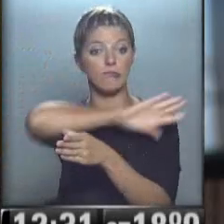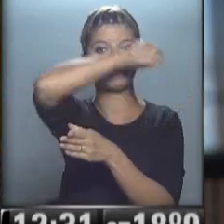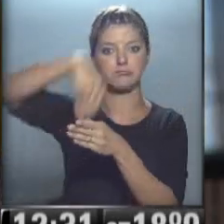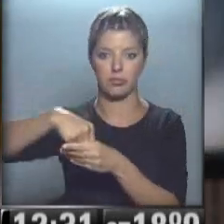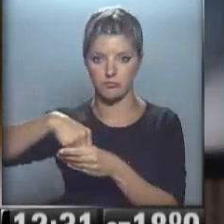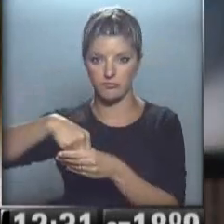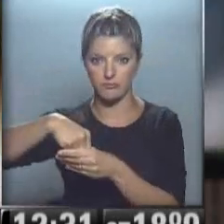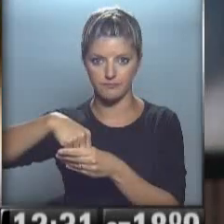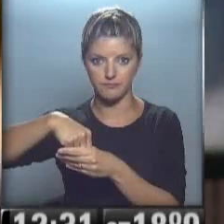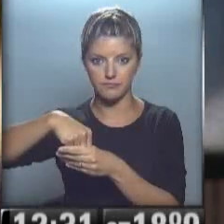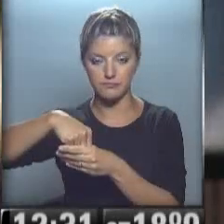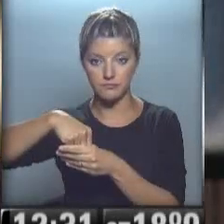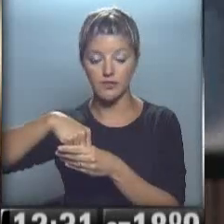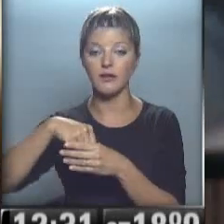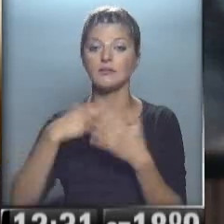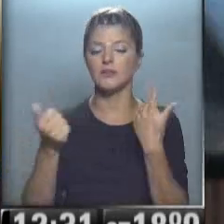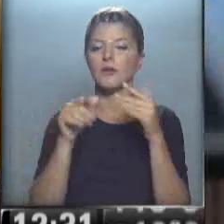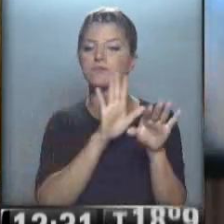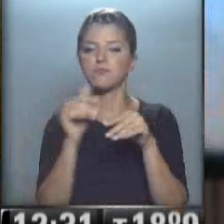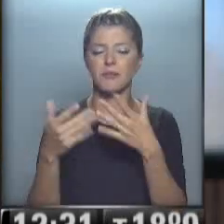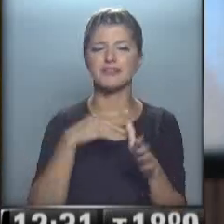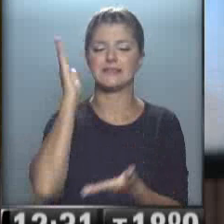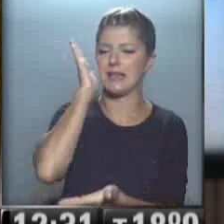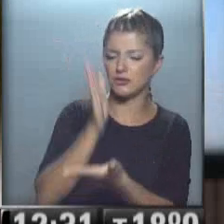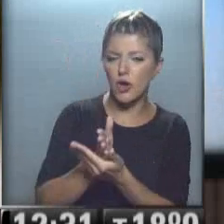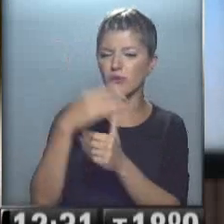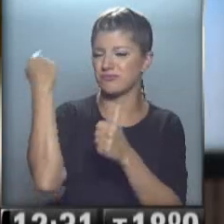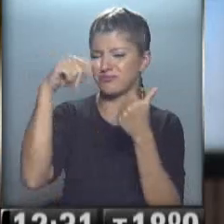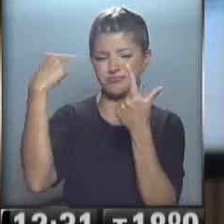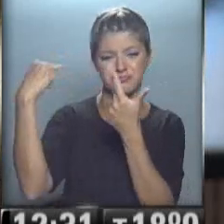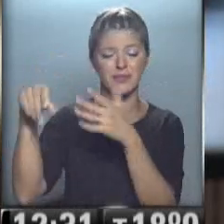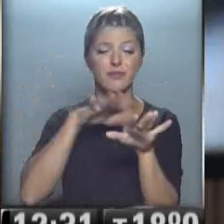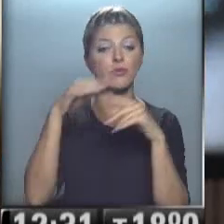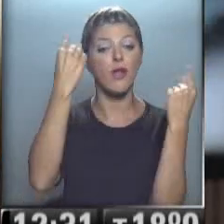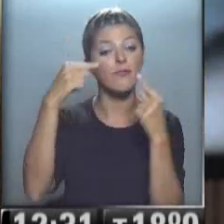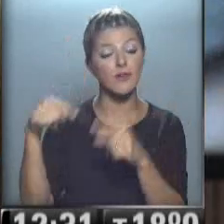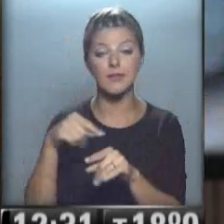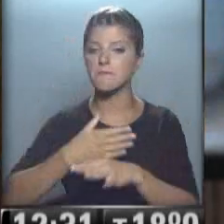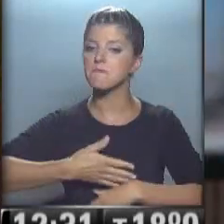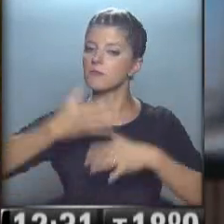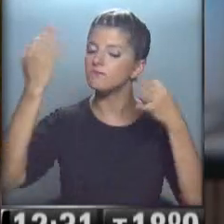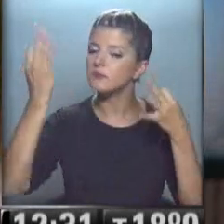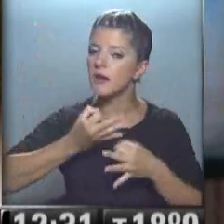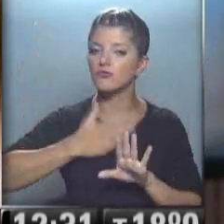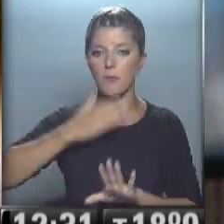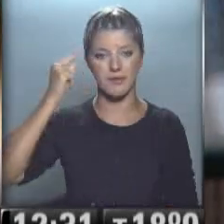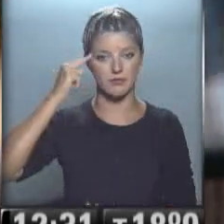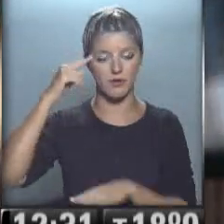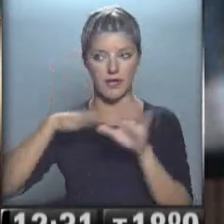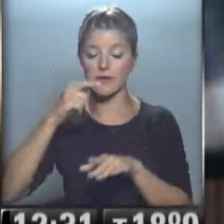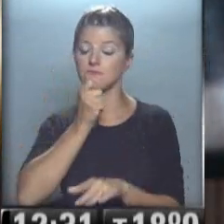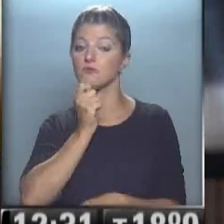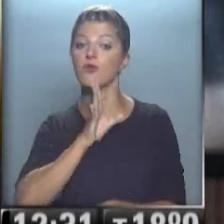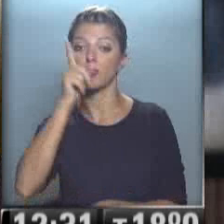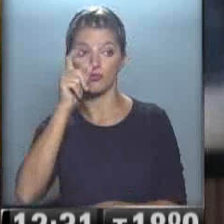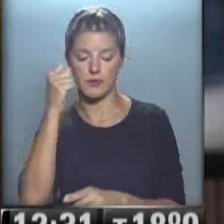serie de de dimes y diretes de sanciones pero realmente me parece que la rapidez con la que actuó Rusia dejó a todos